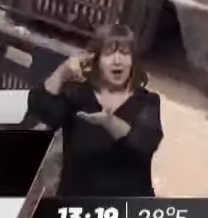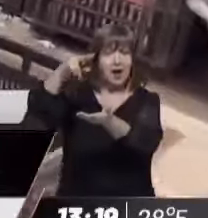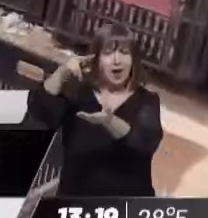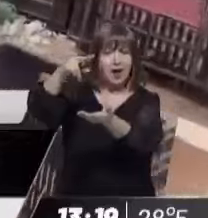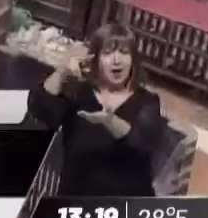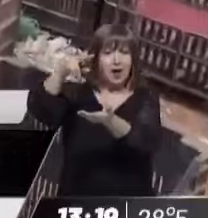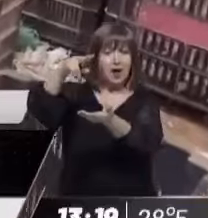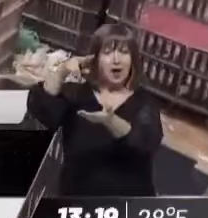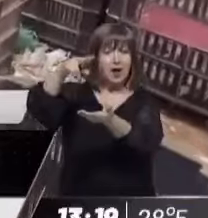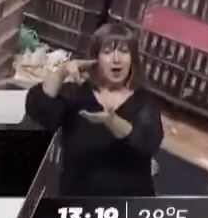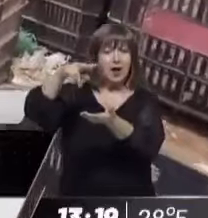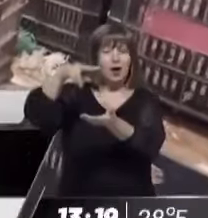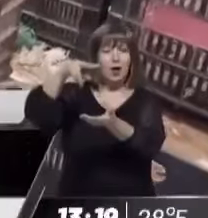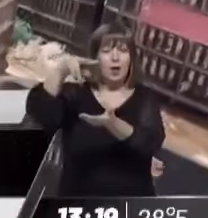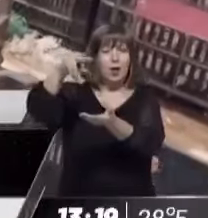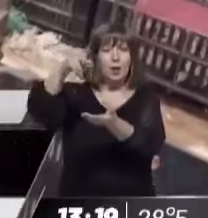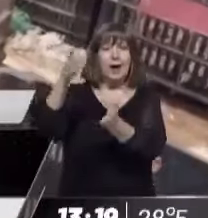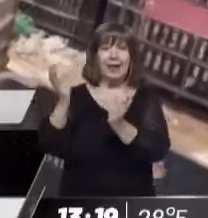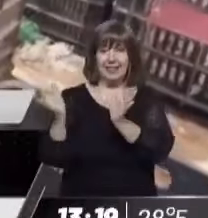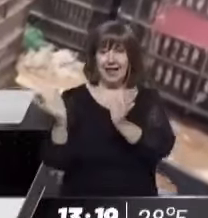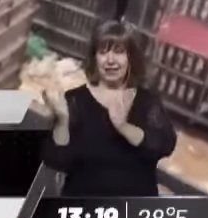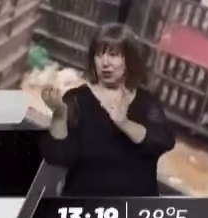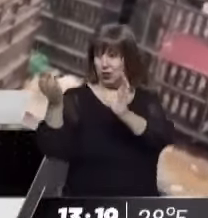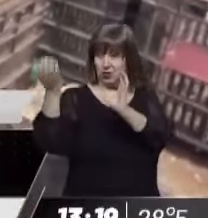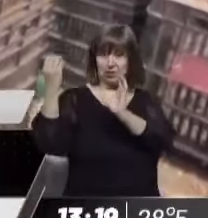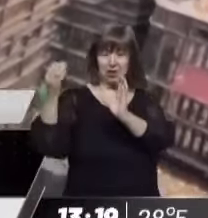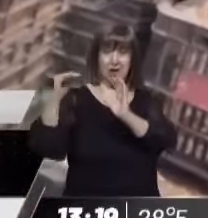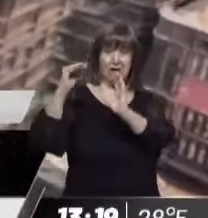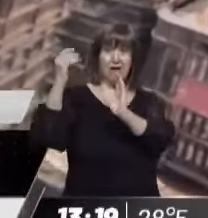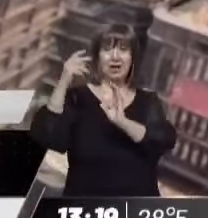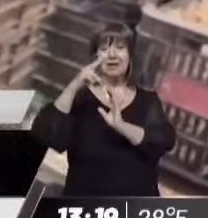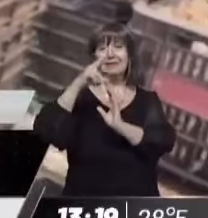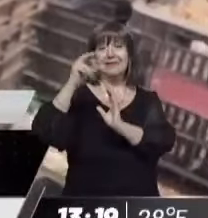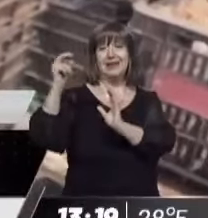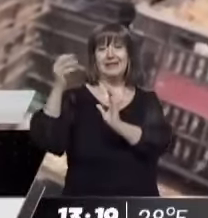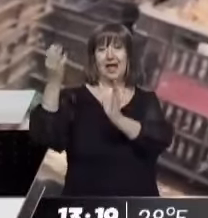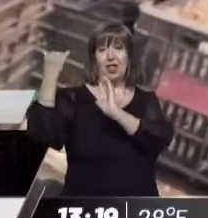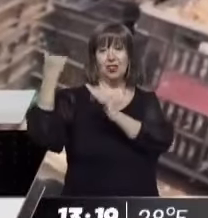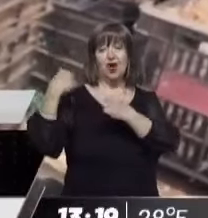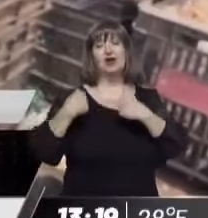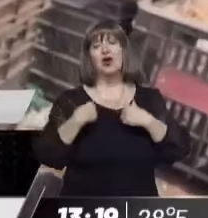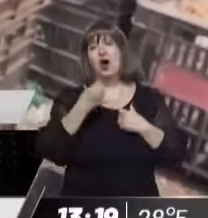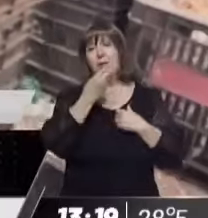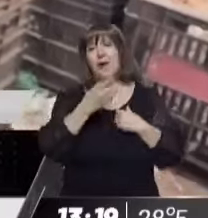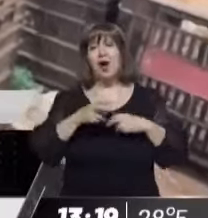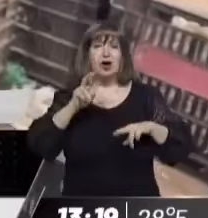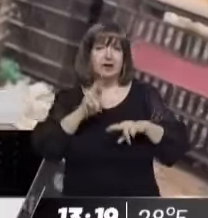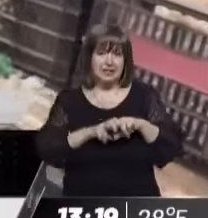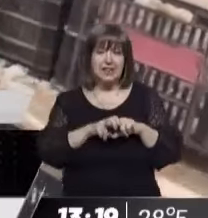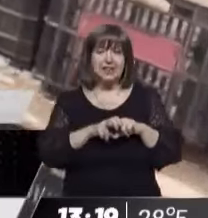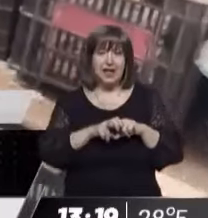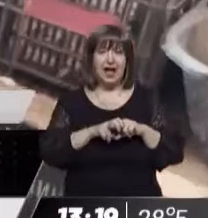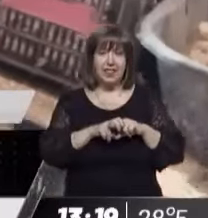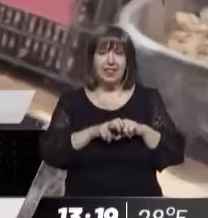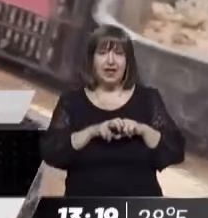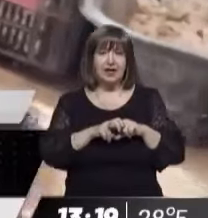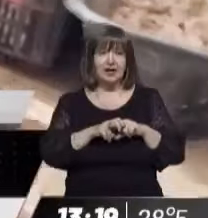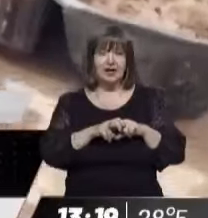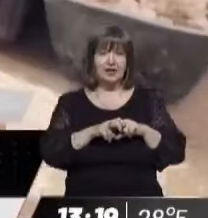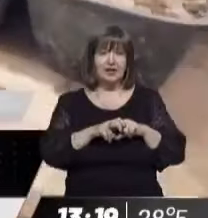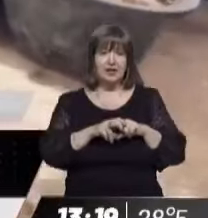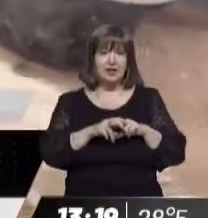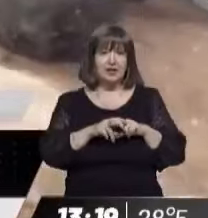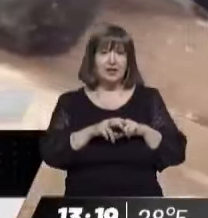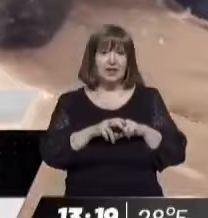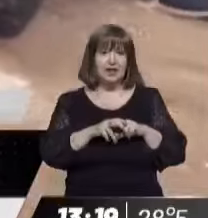están pagando 300, dice el tacho. 300 el tacho. Mil veces me quedo aquí sentada tirando el ajo, hay veces nos conviene porque hacemos, hay